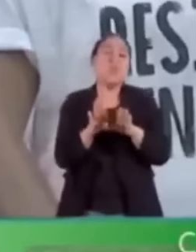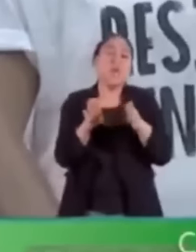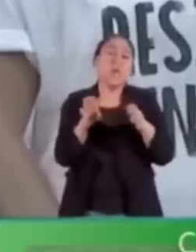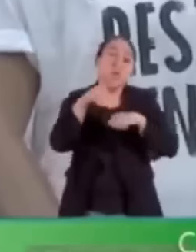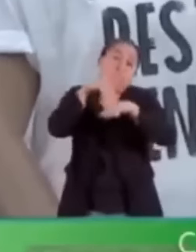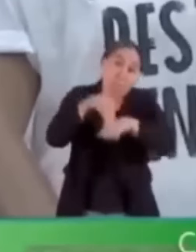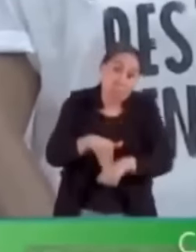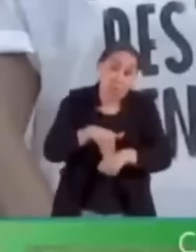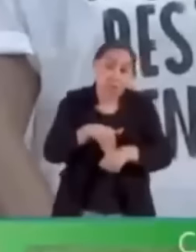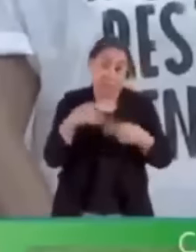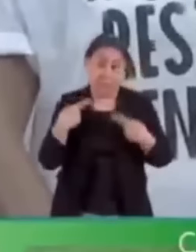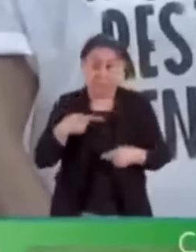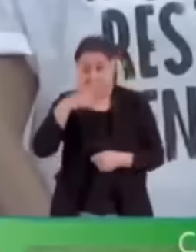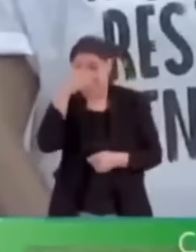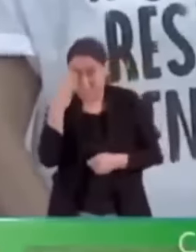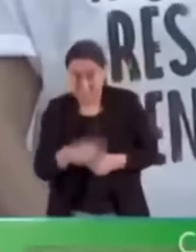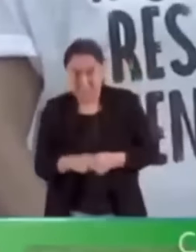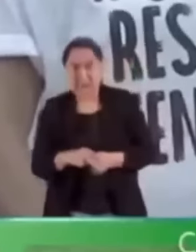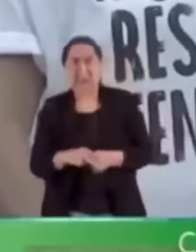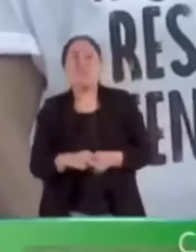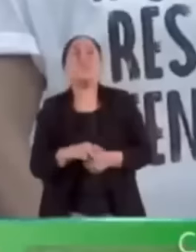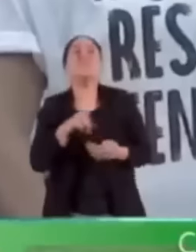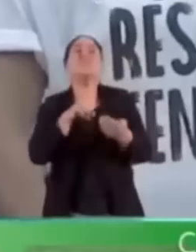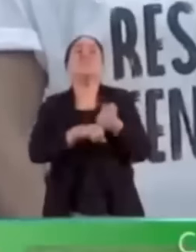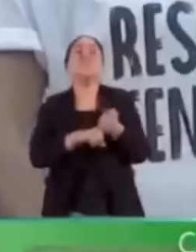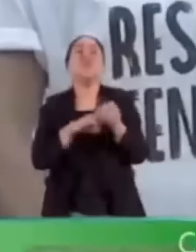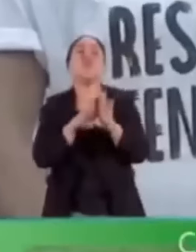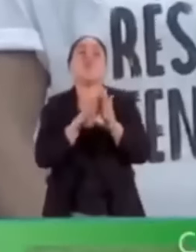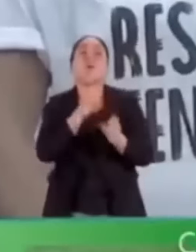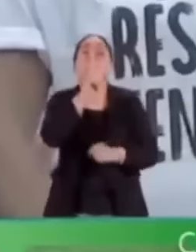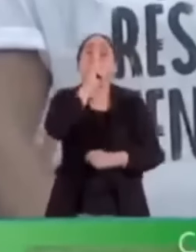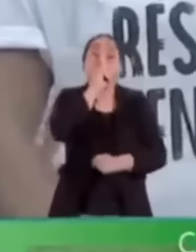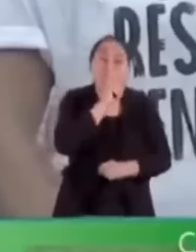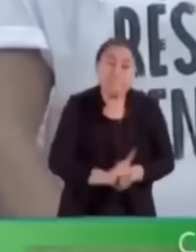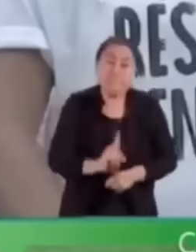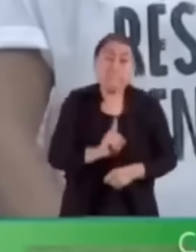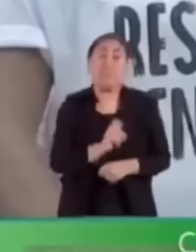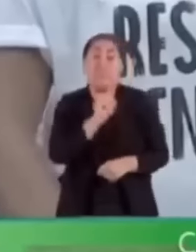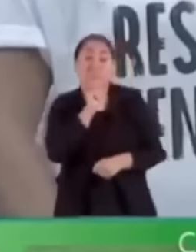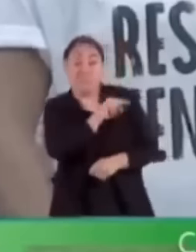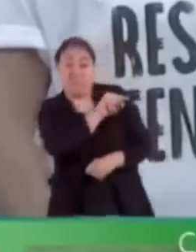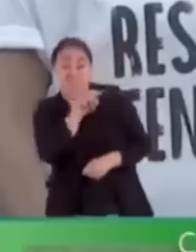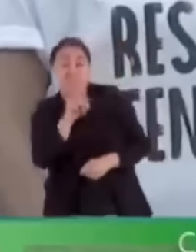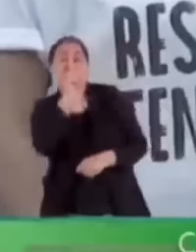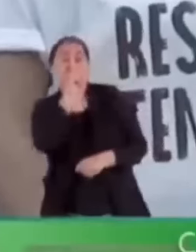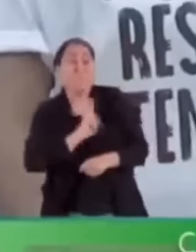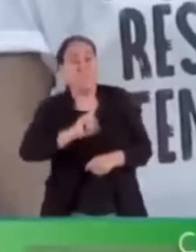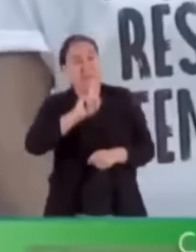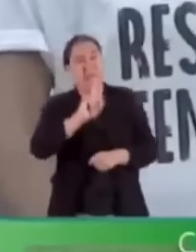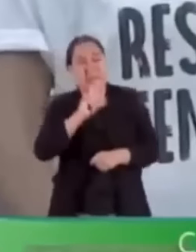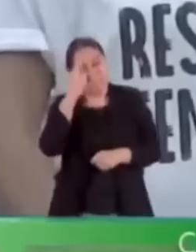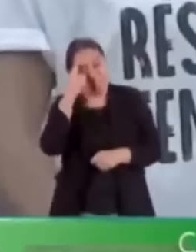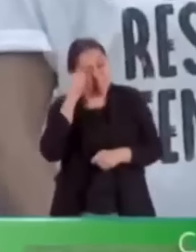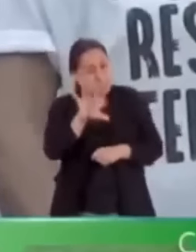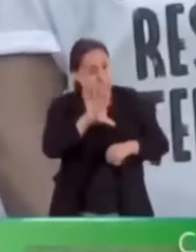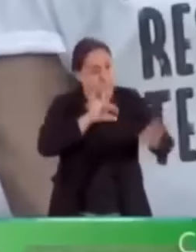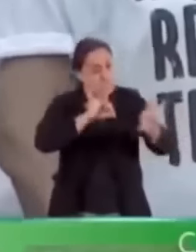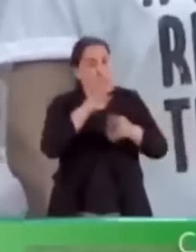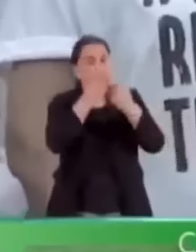mexicanos parte de una mentira. La mentira de que ustedes consiguieron una mayoría